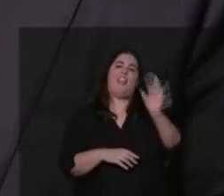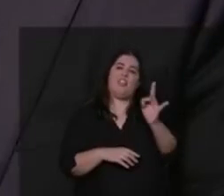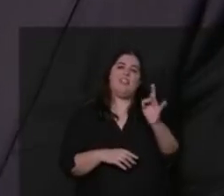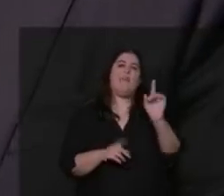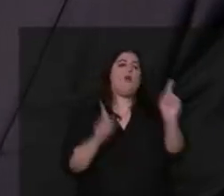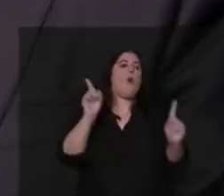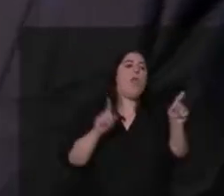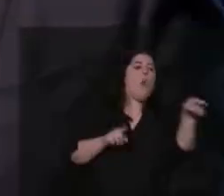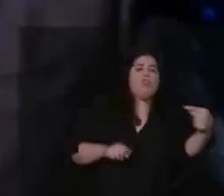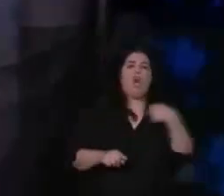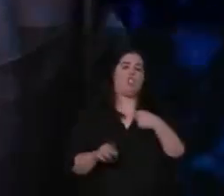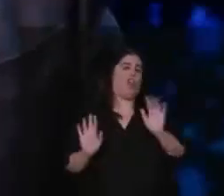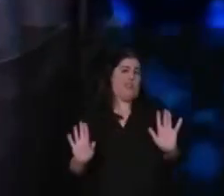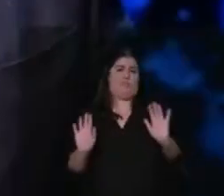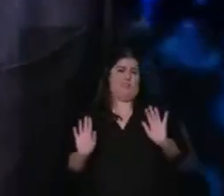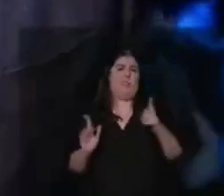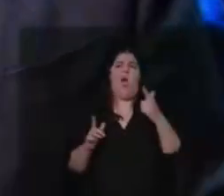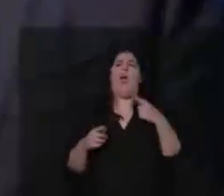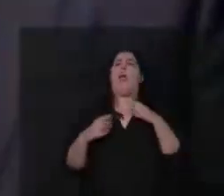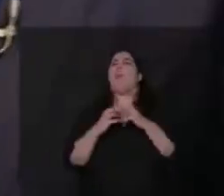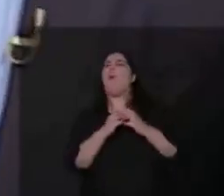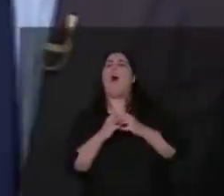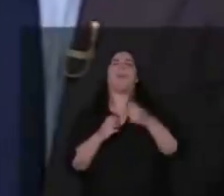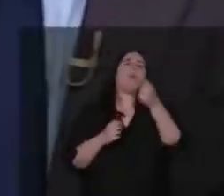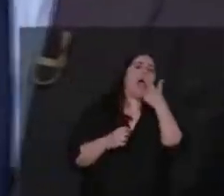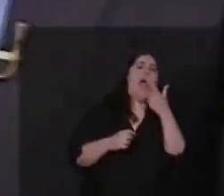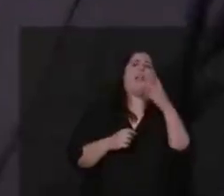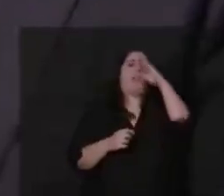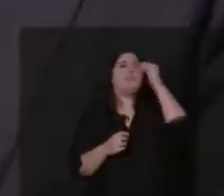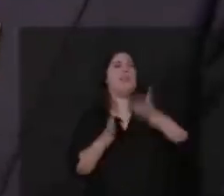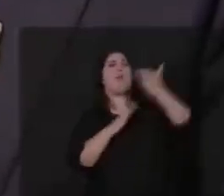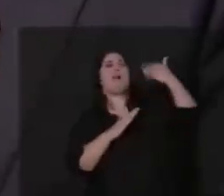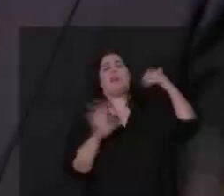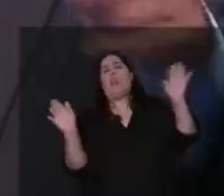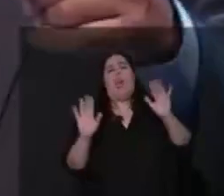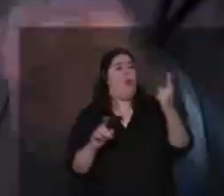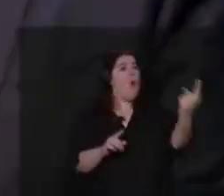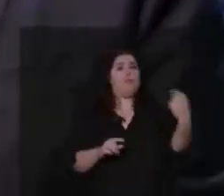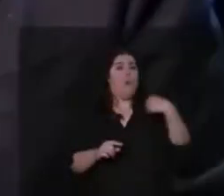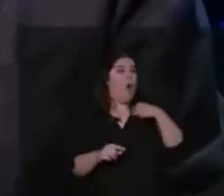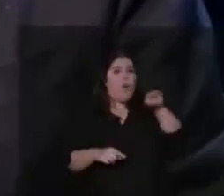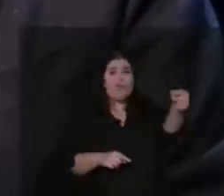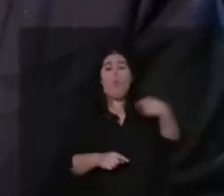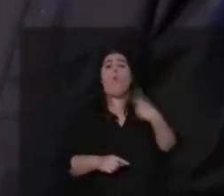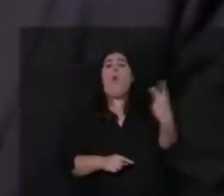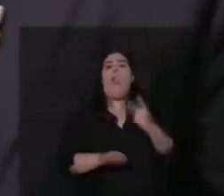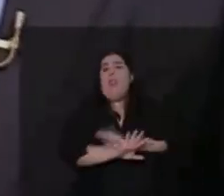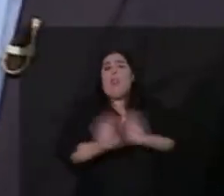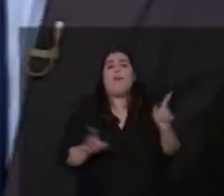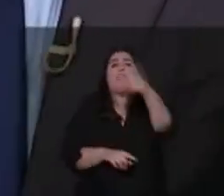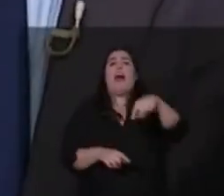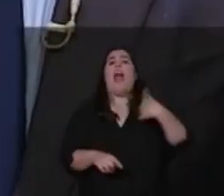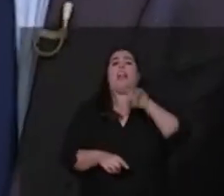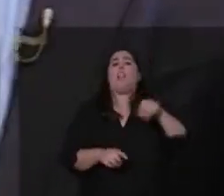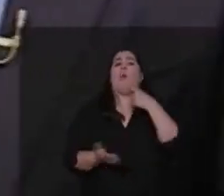yo? No vine a discutir ni a Macri, ni a Cristina, ni el pasado. ¿Vos o yo? Y los argentinos lo que tienen que elegir es quién